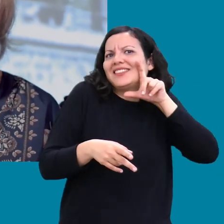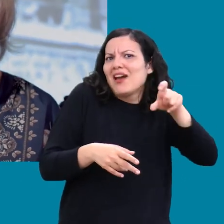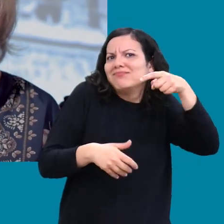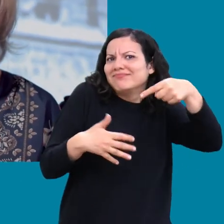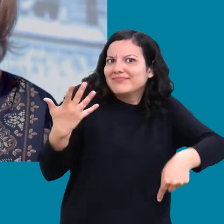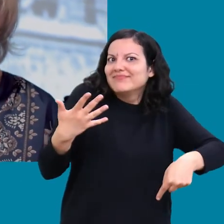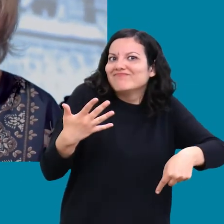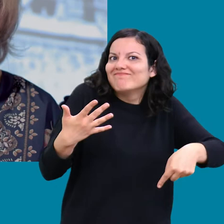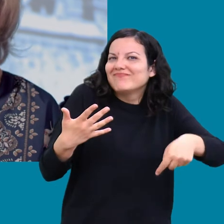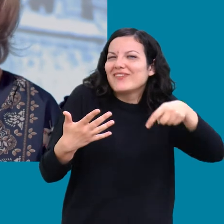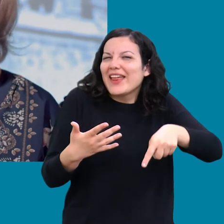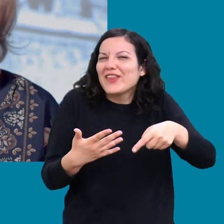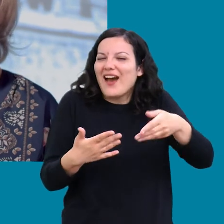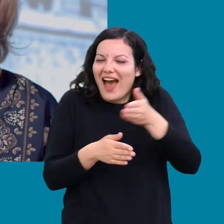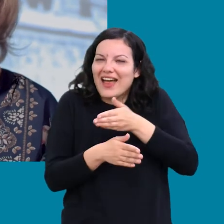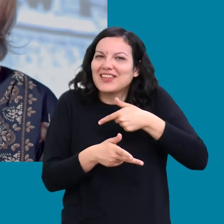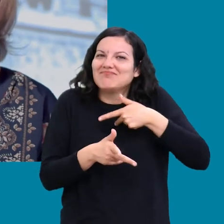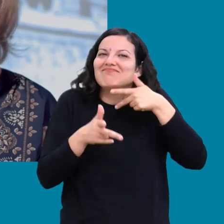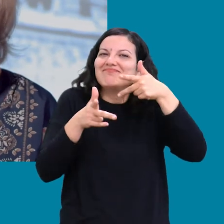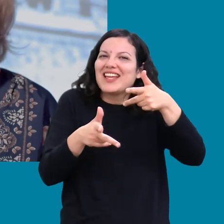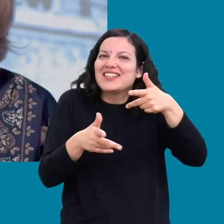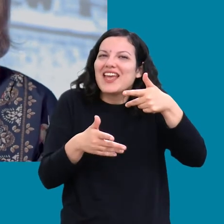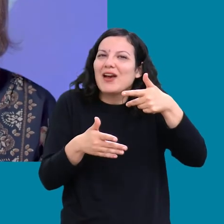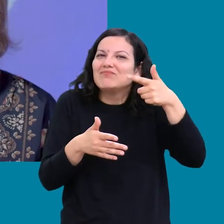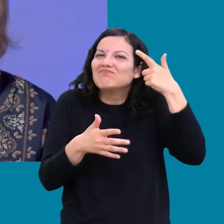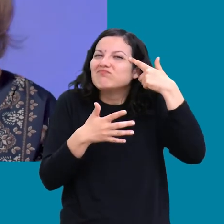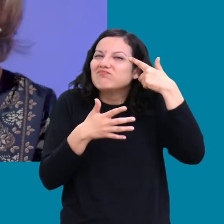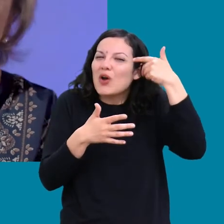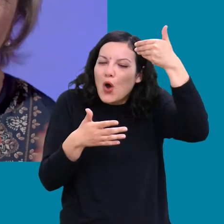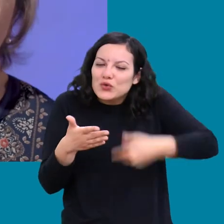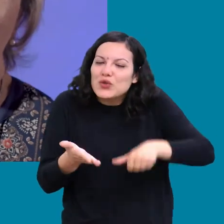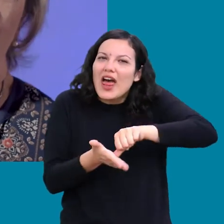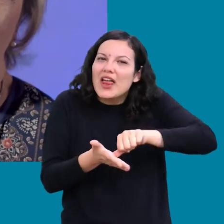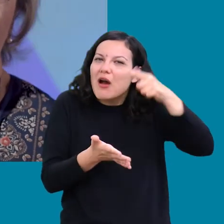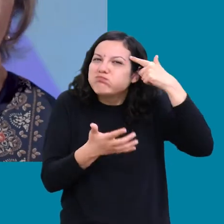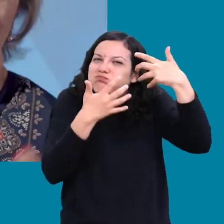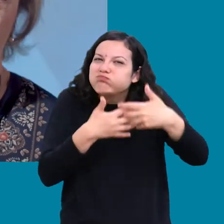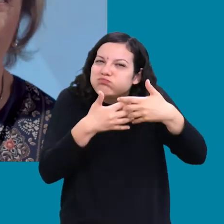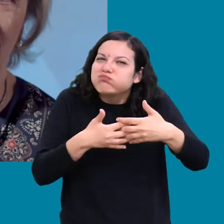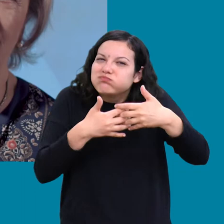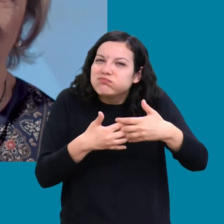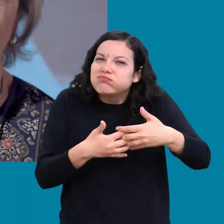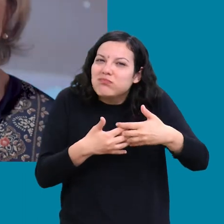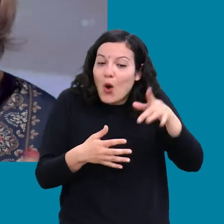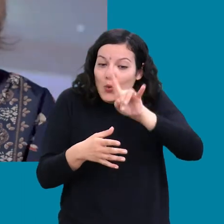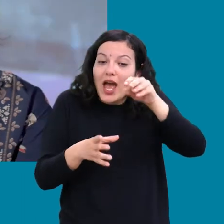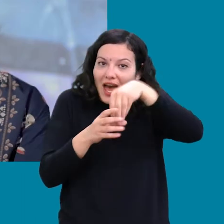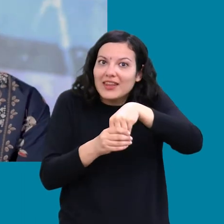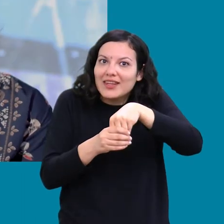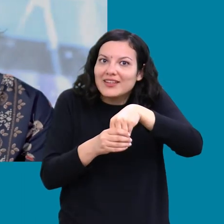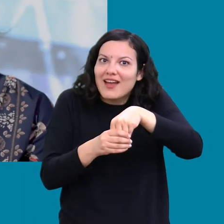licenciados, esta criticidad, esta ciudadanía más crítica de la que planteaba hoy al interior de la